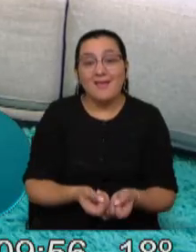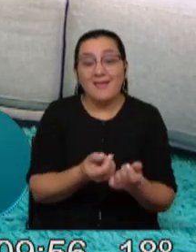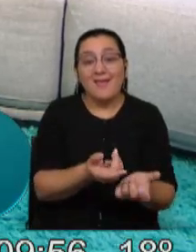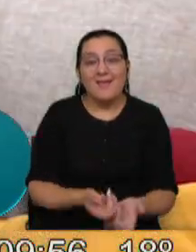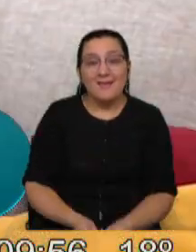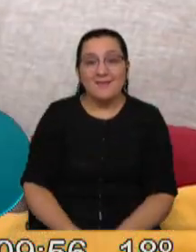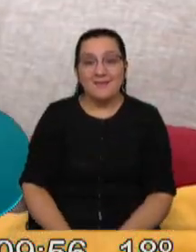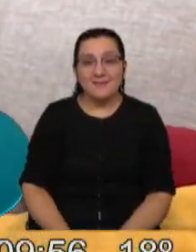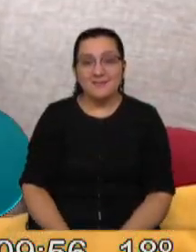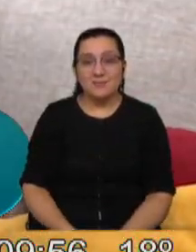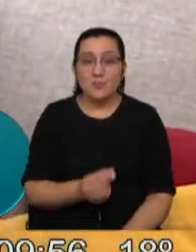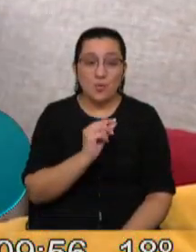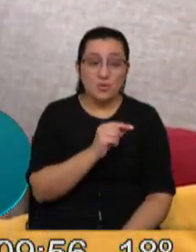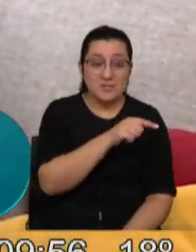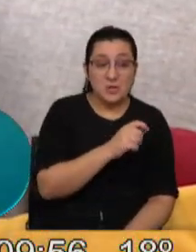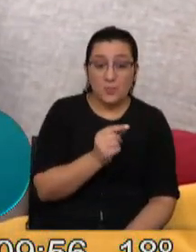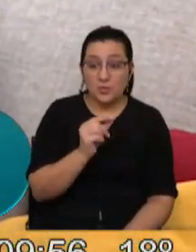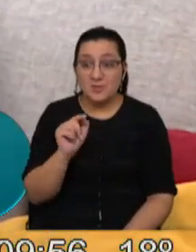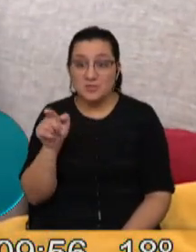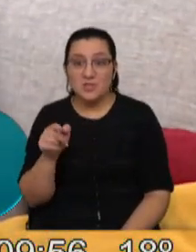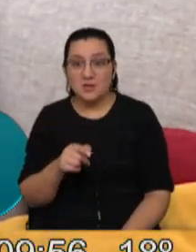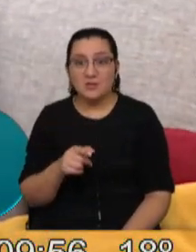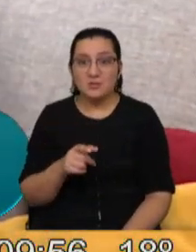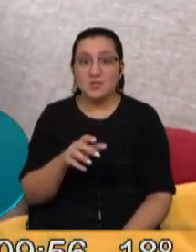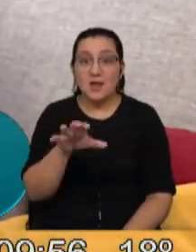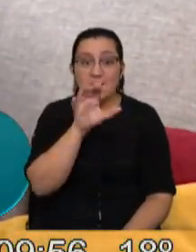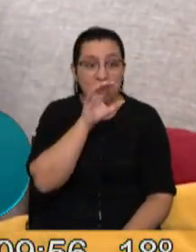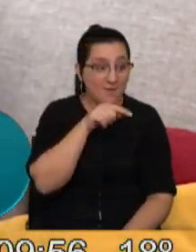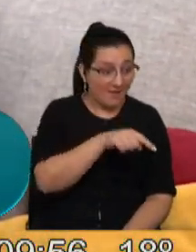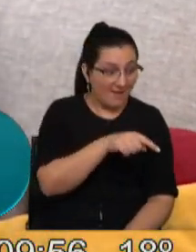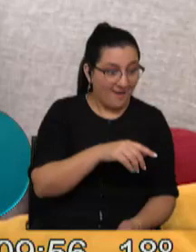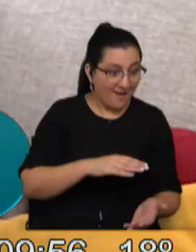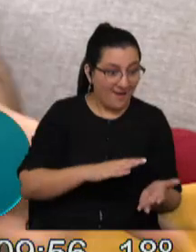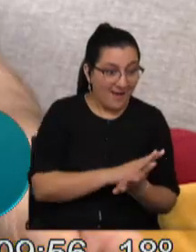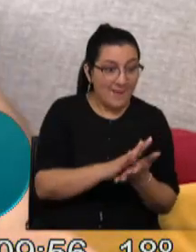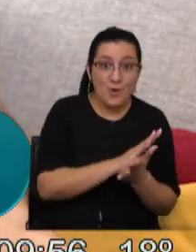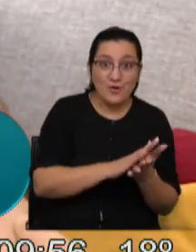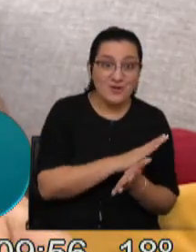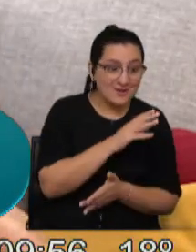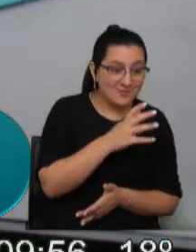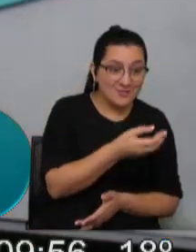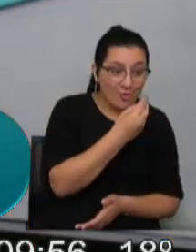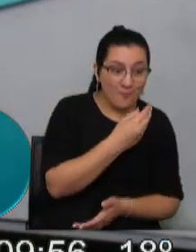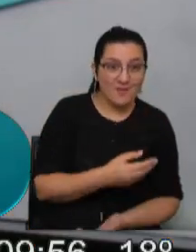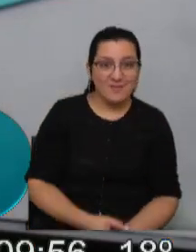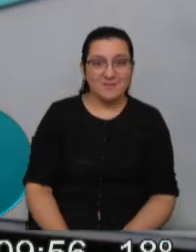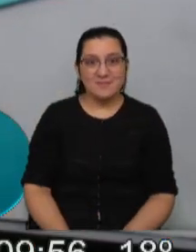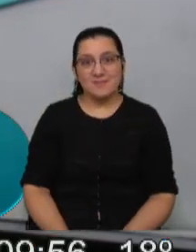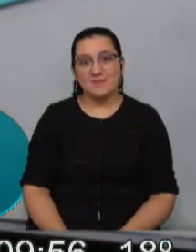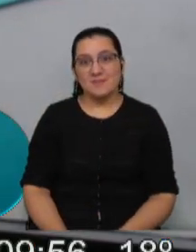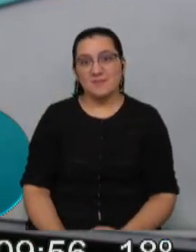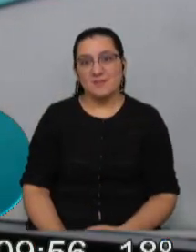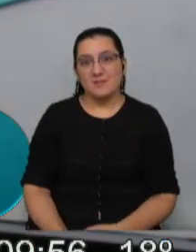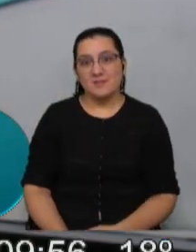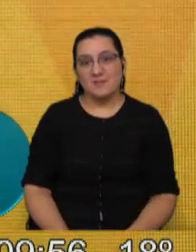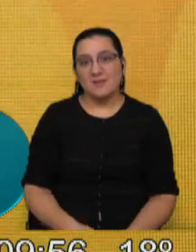un poquito para acá, un poquito para allá. Y el perro, en vez de venir hacia mí, dice, ah, jamón. Entonces no te quiere tanto. Ah, bueno. No, sí. No te